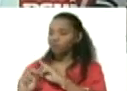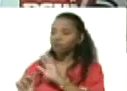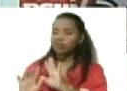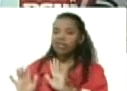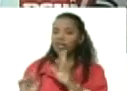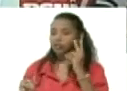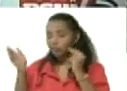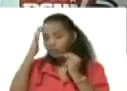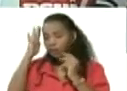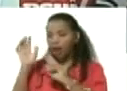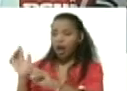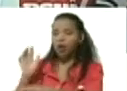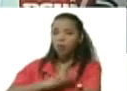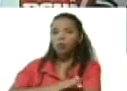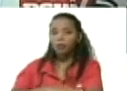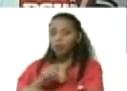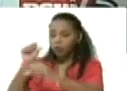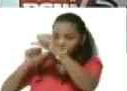ocurriera,